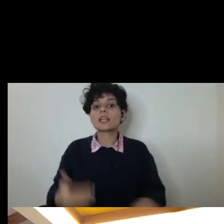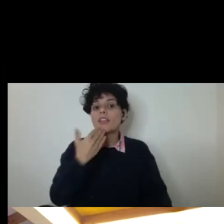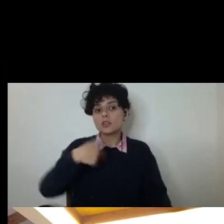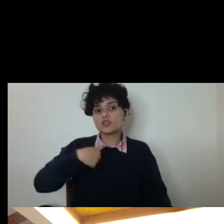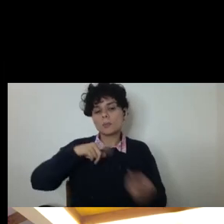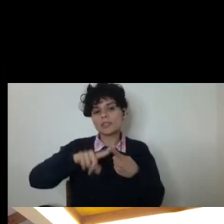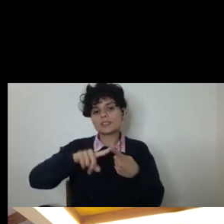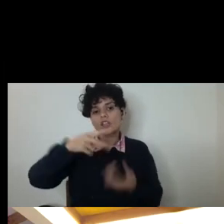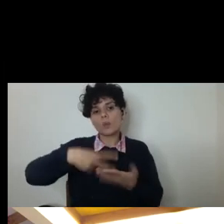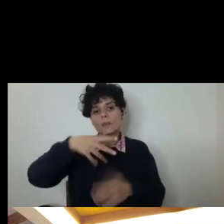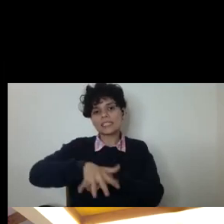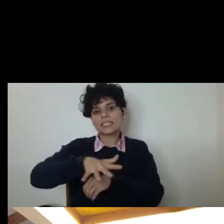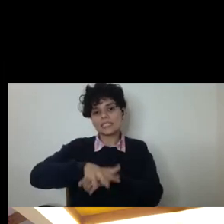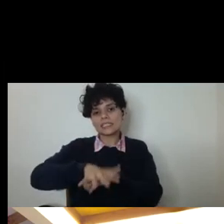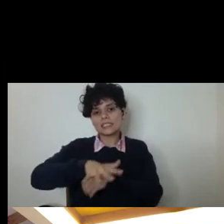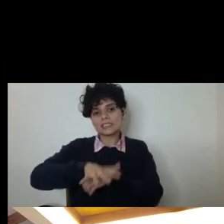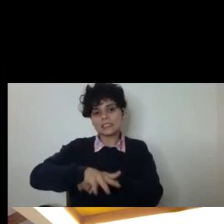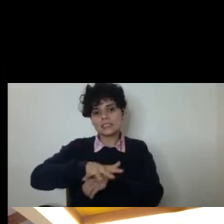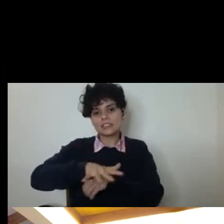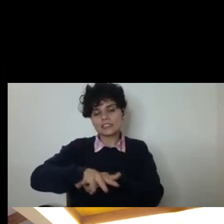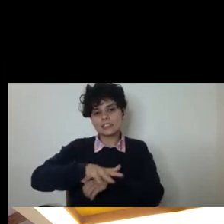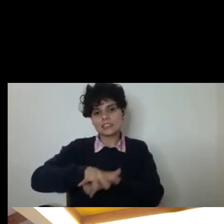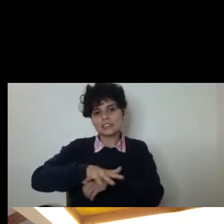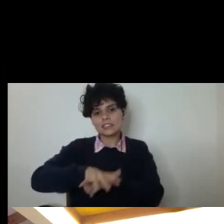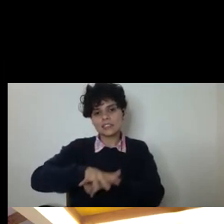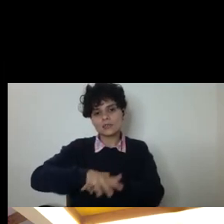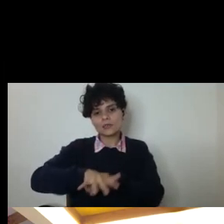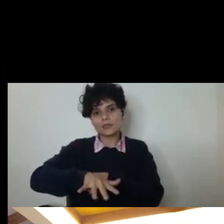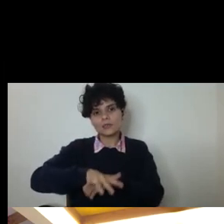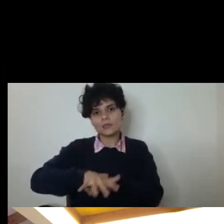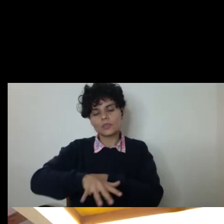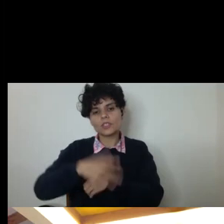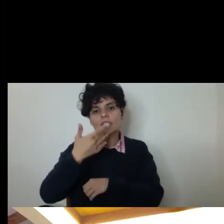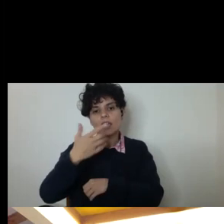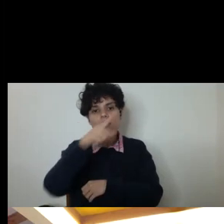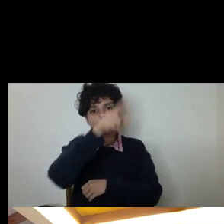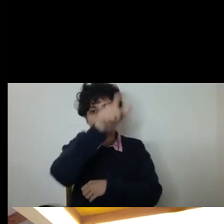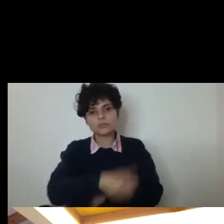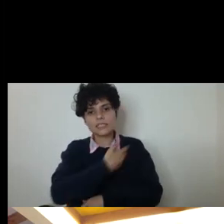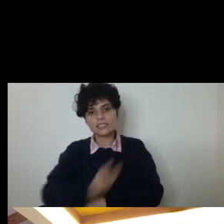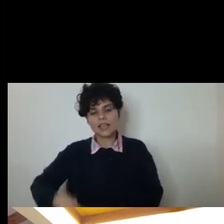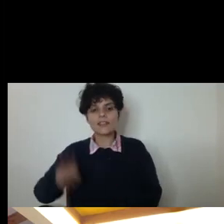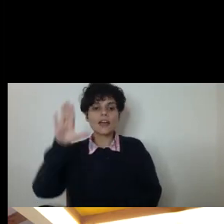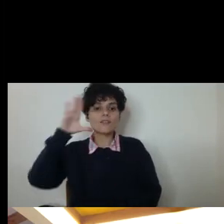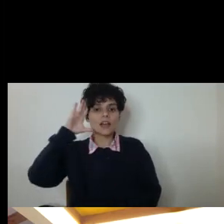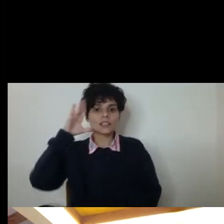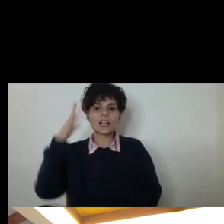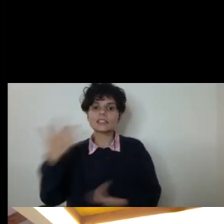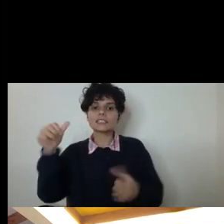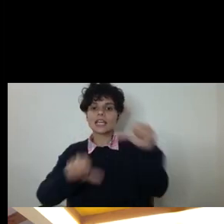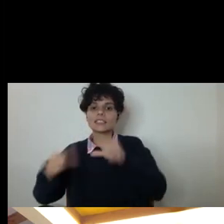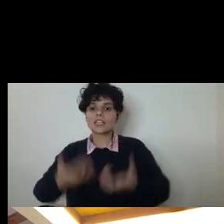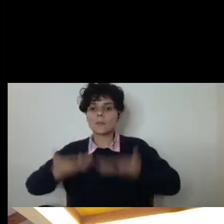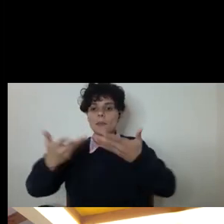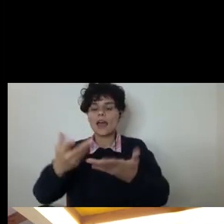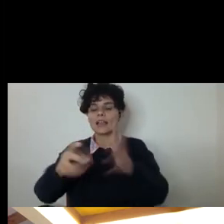año 2015 en la comisión presidencial nombrada por la presidenta Bachelet, Ciencia para el Desarrollo de Chile, que culminó